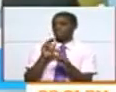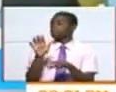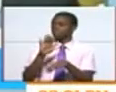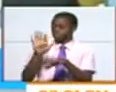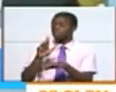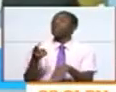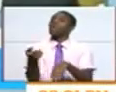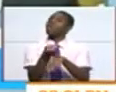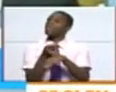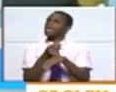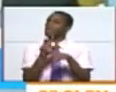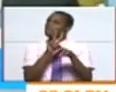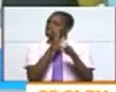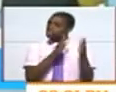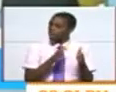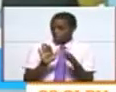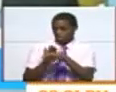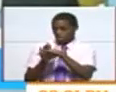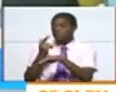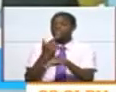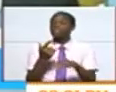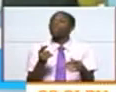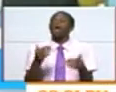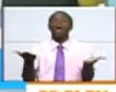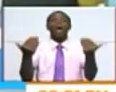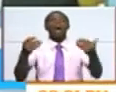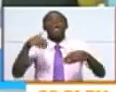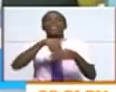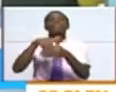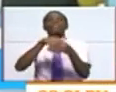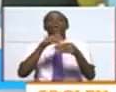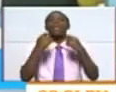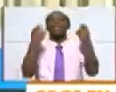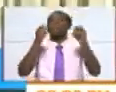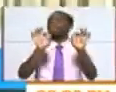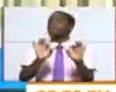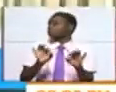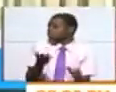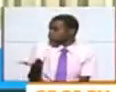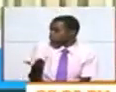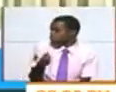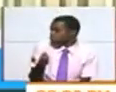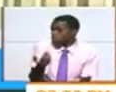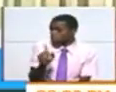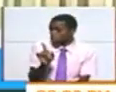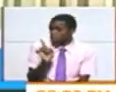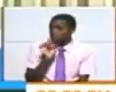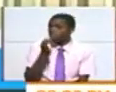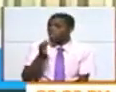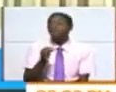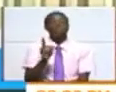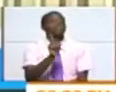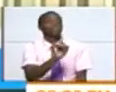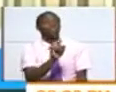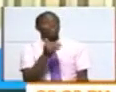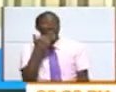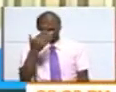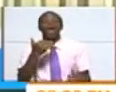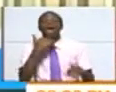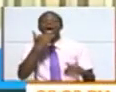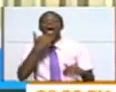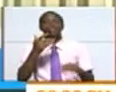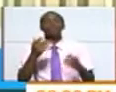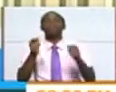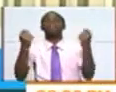el gobierno venezolano no ha convocado elecciones. Es que no debería convocar elecciones, porque que tiene la prerrogativa